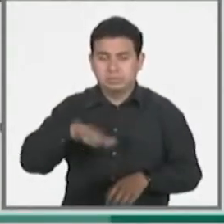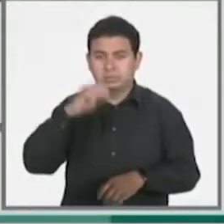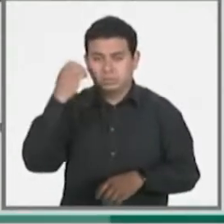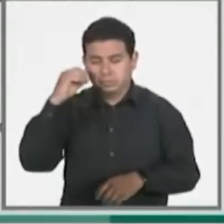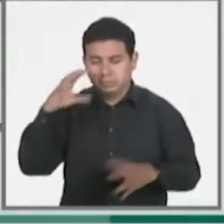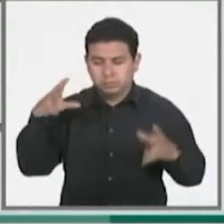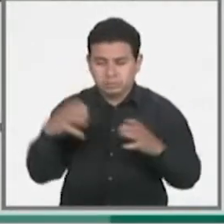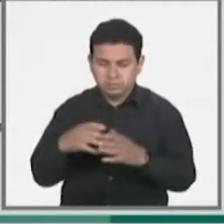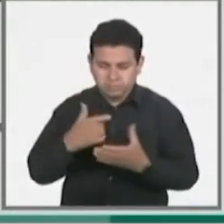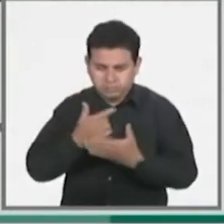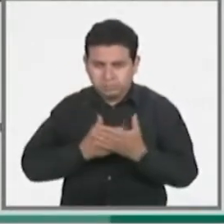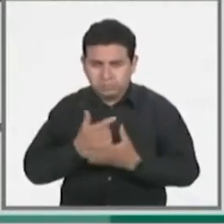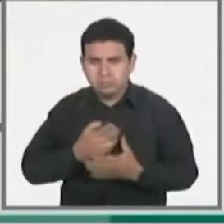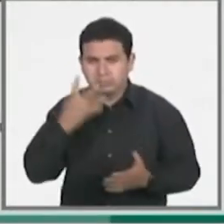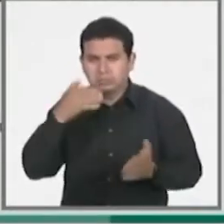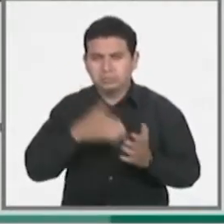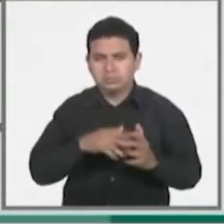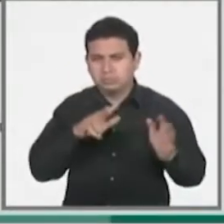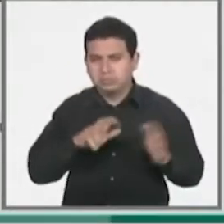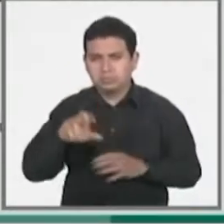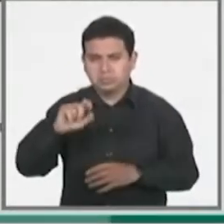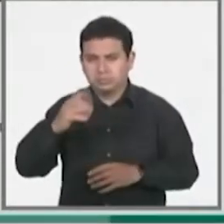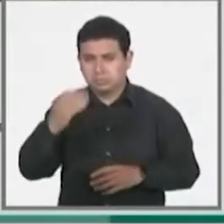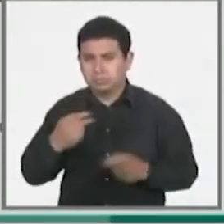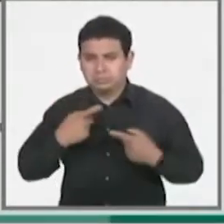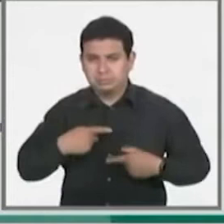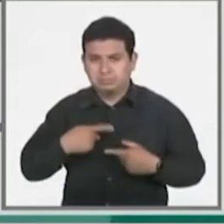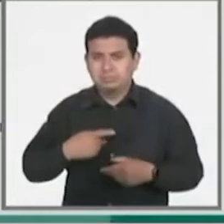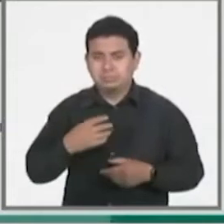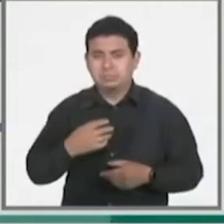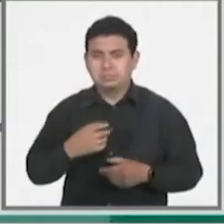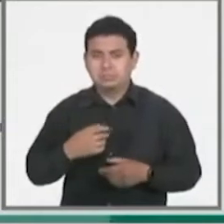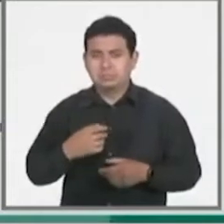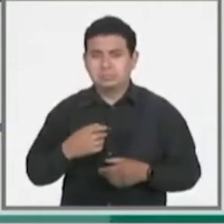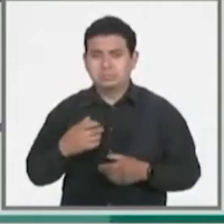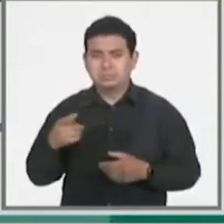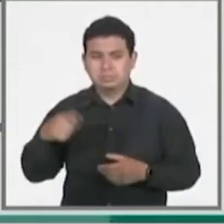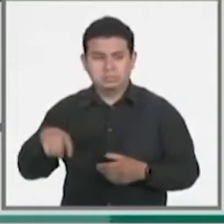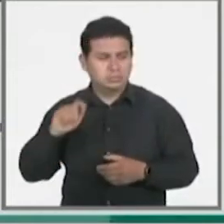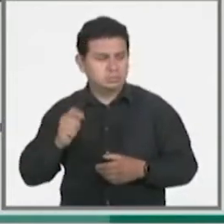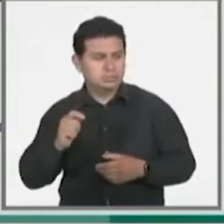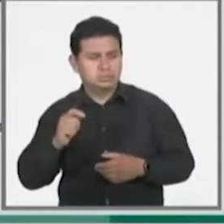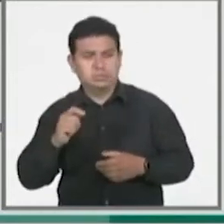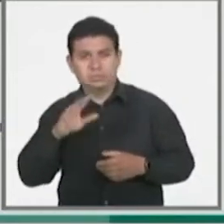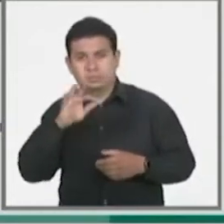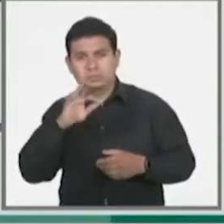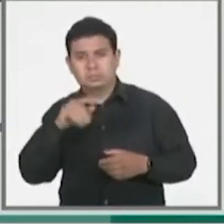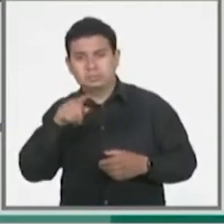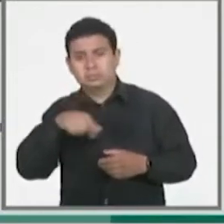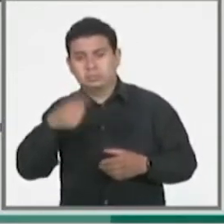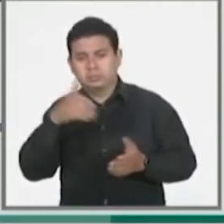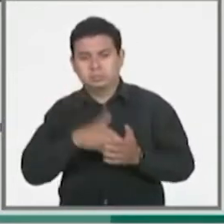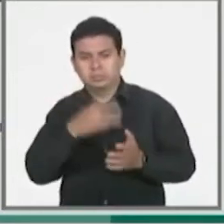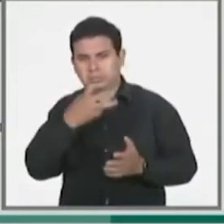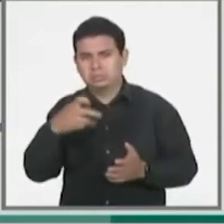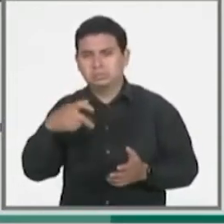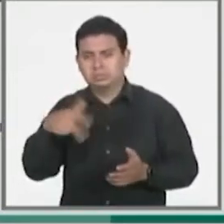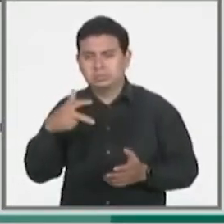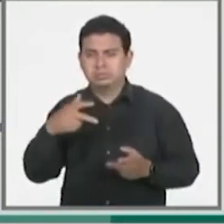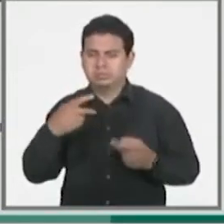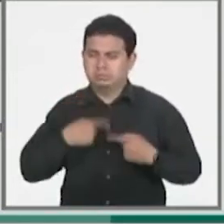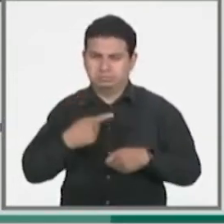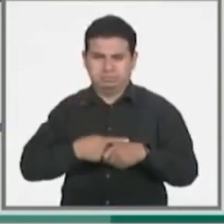hasta el momento 4 mil 829 casos notificados de estos 11 mil 313 han sido casos